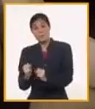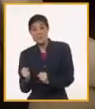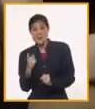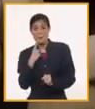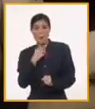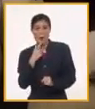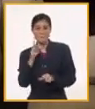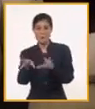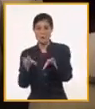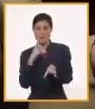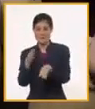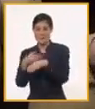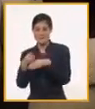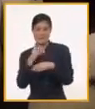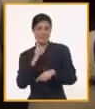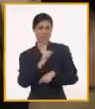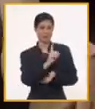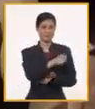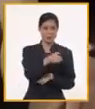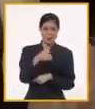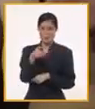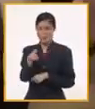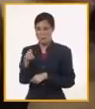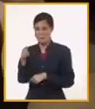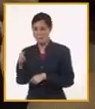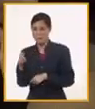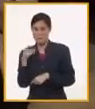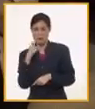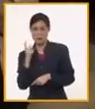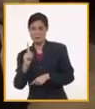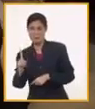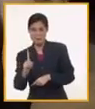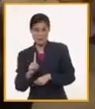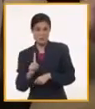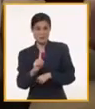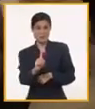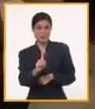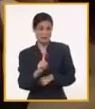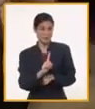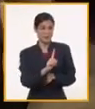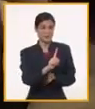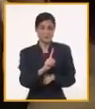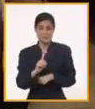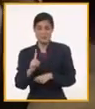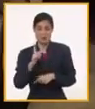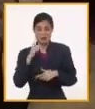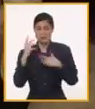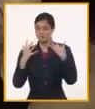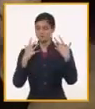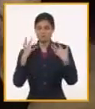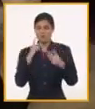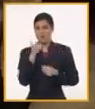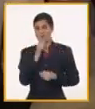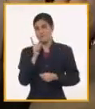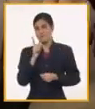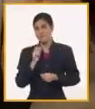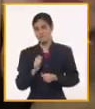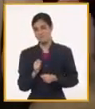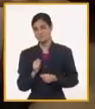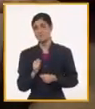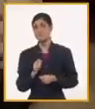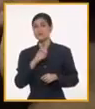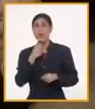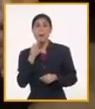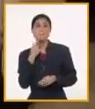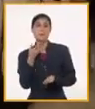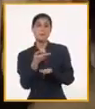por la carrera, porque el médico se enamora de la carrera. Y cuando tú le ofreces esto y le das esto y te piden un aparatico, un equipo, y